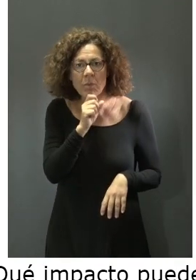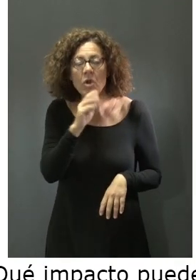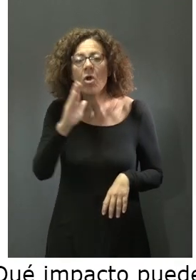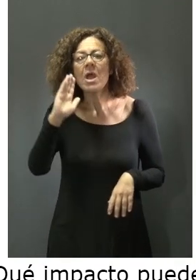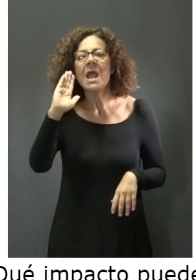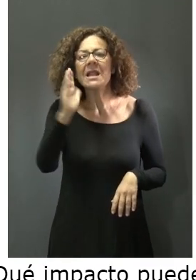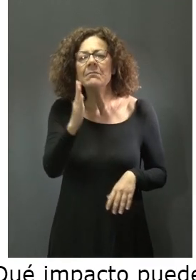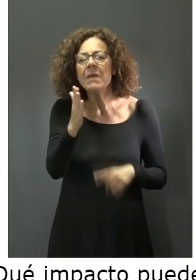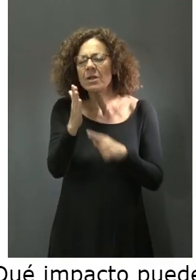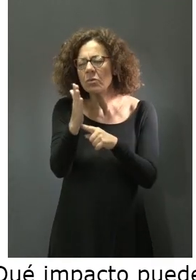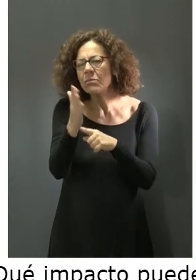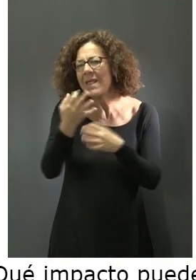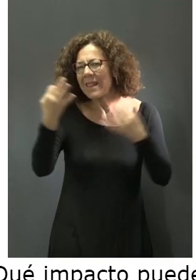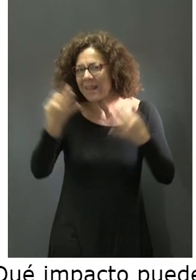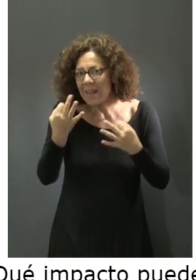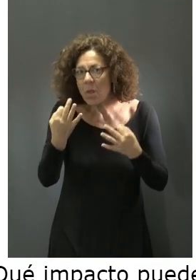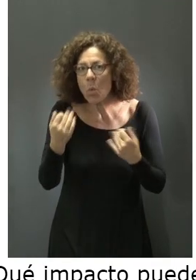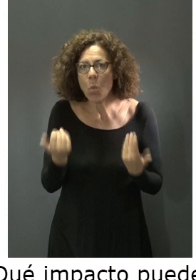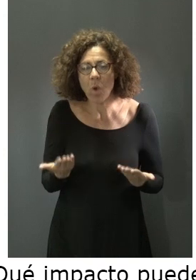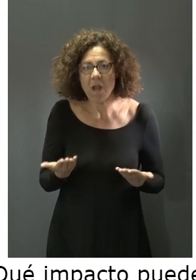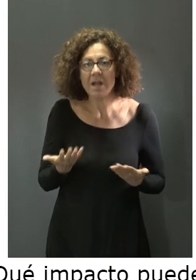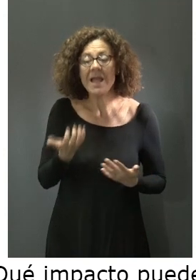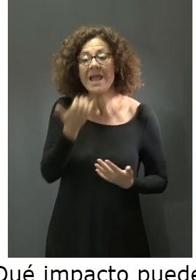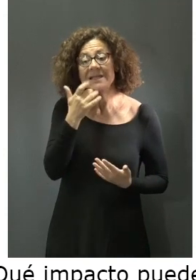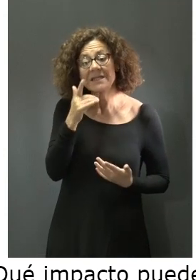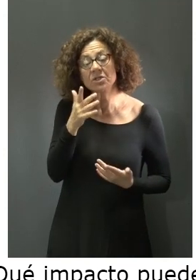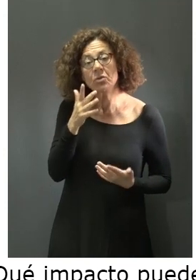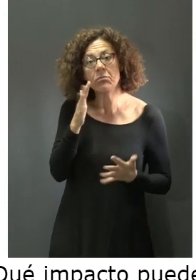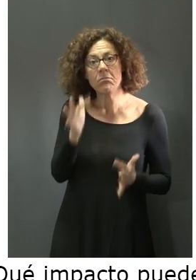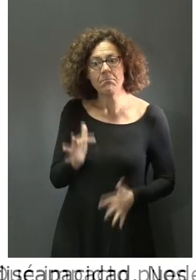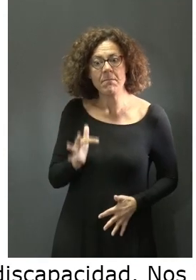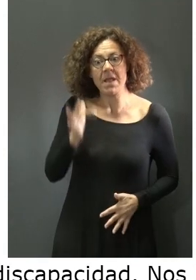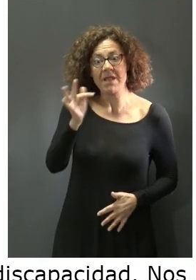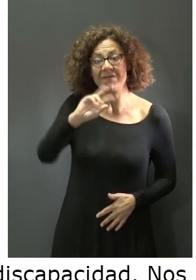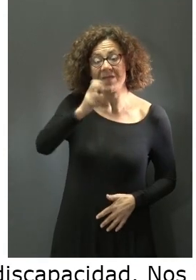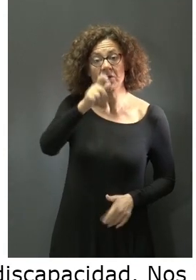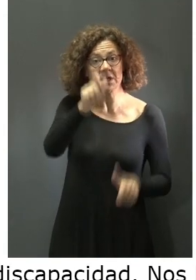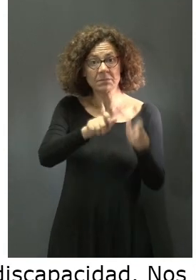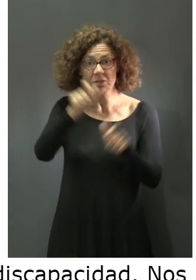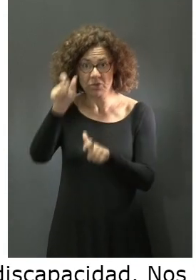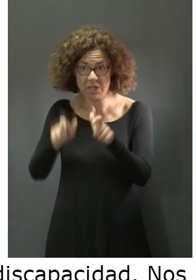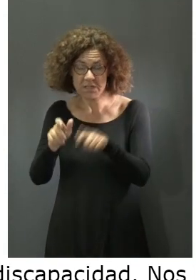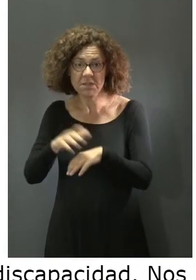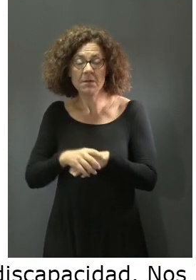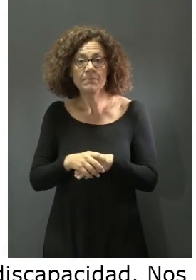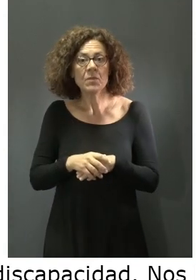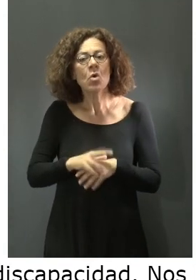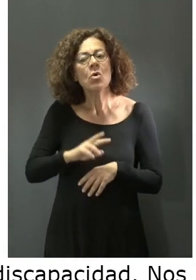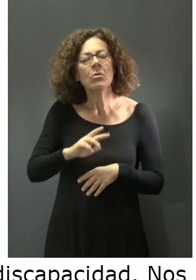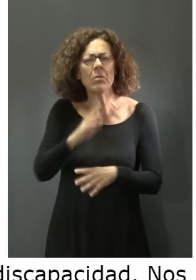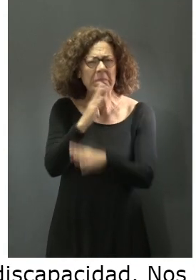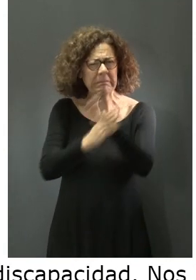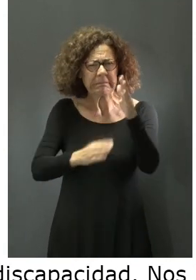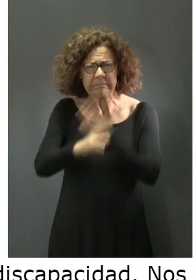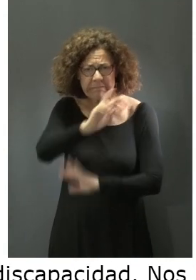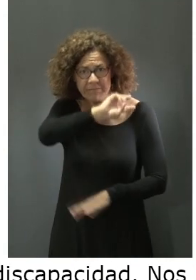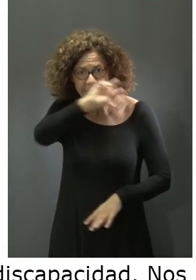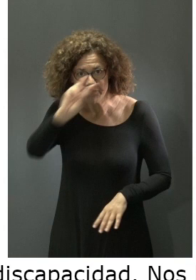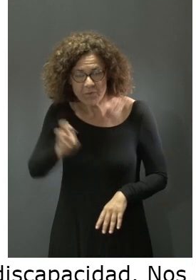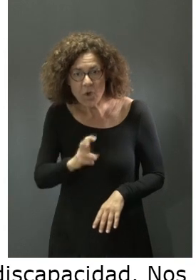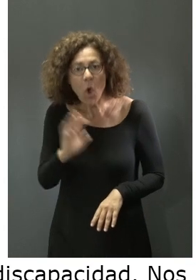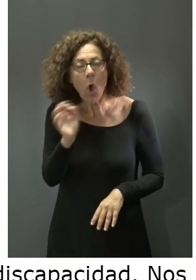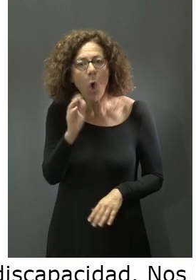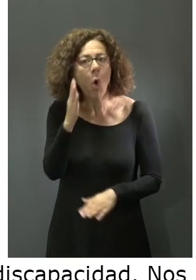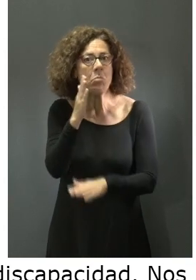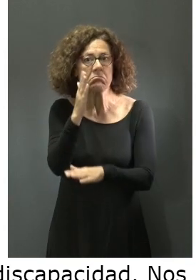crees que puede tener, ¿no? Y si realmente beneficia a otras personas con otras discapacidades o a personas